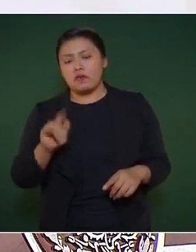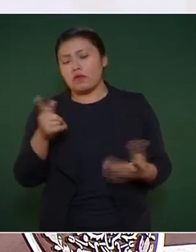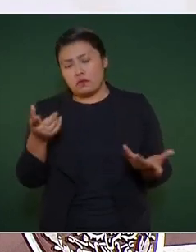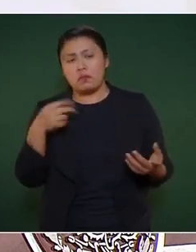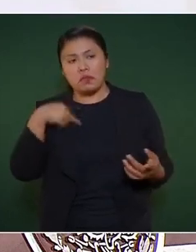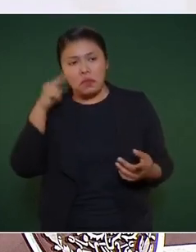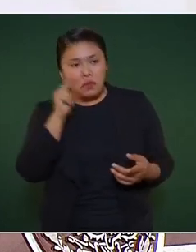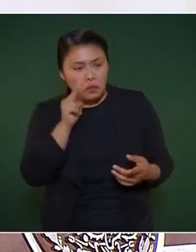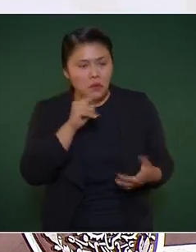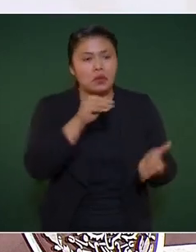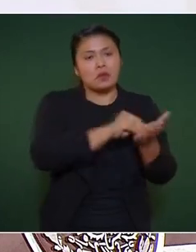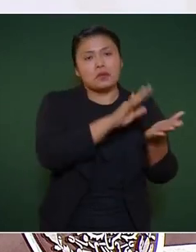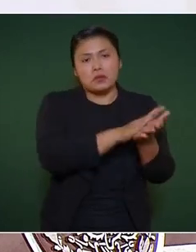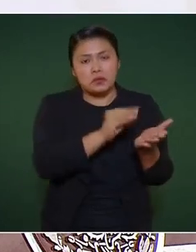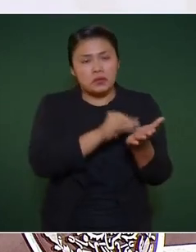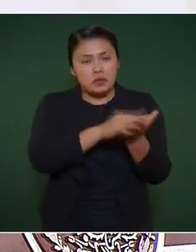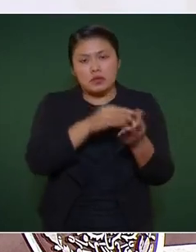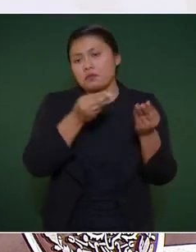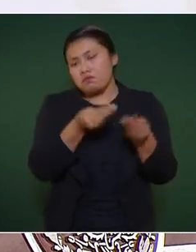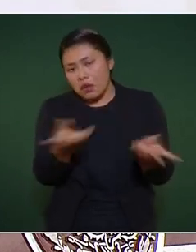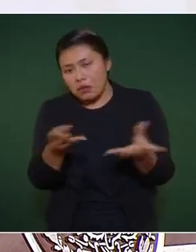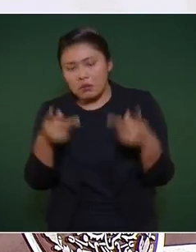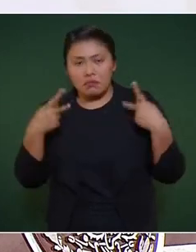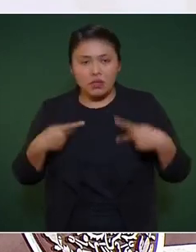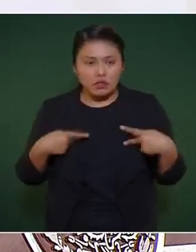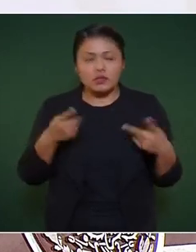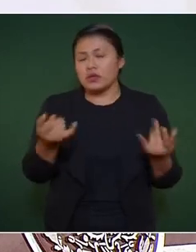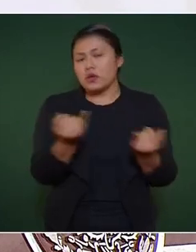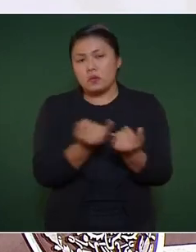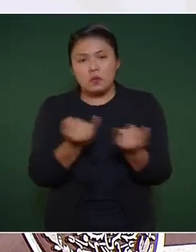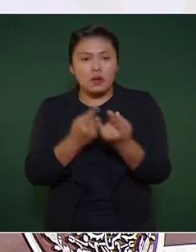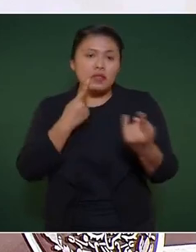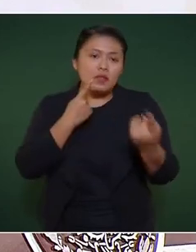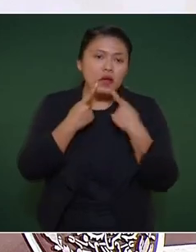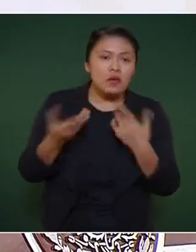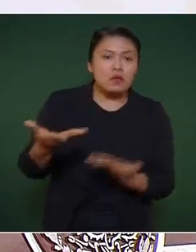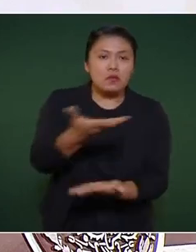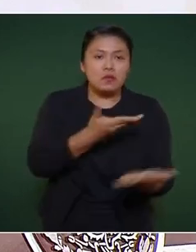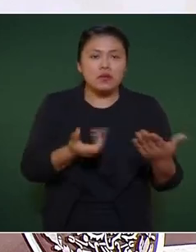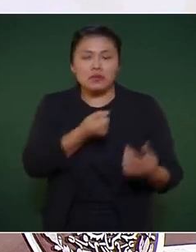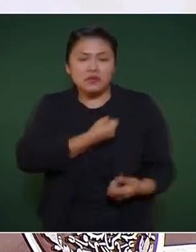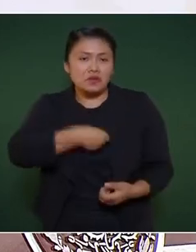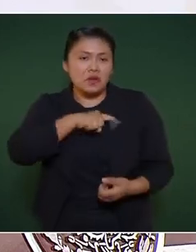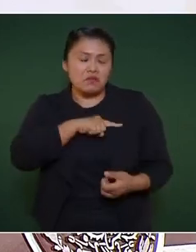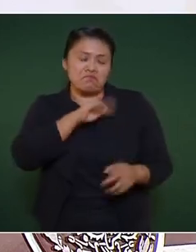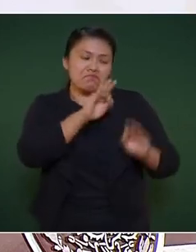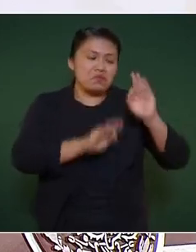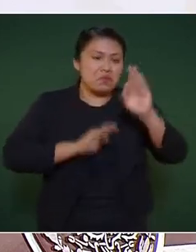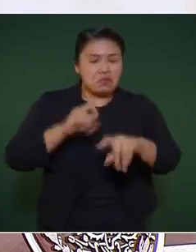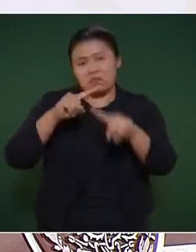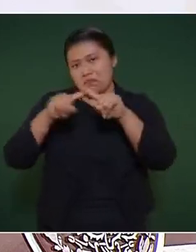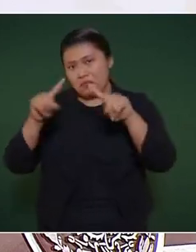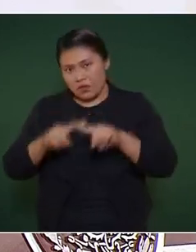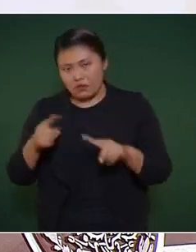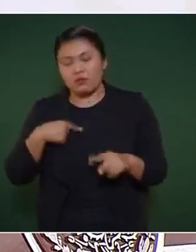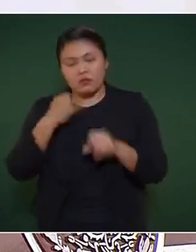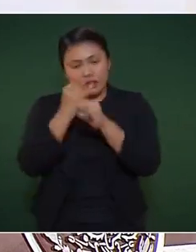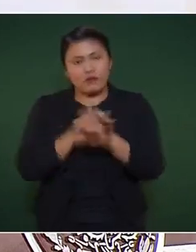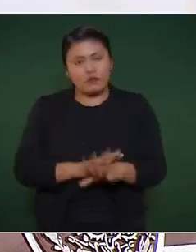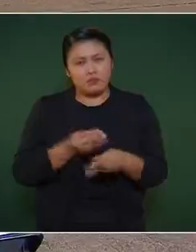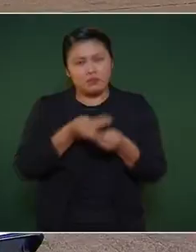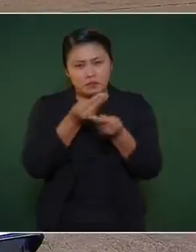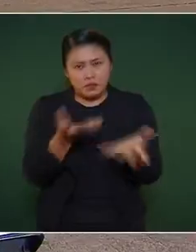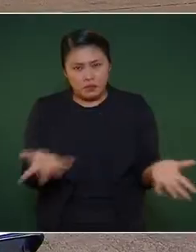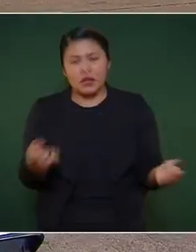que se han dado, las personas en pláticas de salud y otras atenciones. Es lo que podemos dar con respecto a la información de